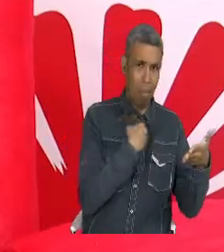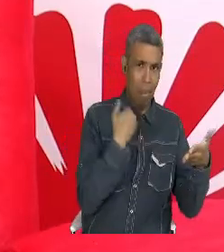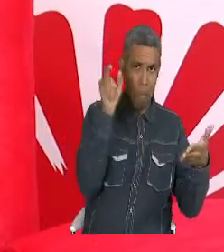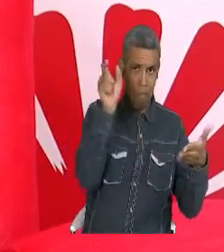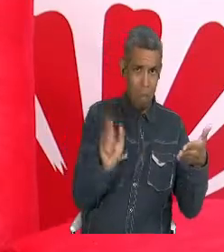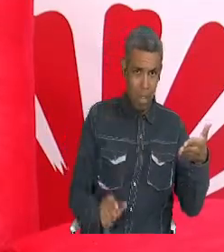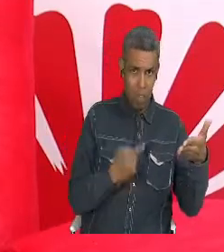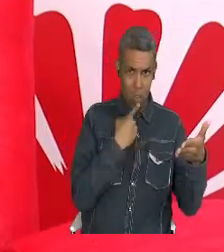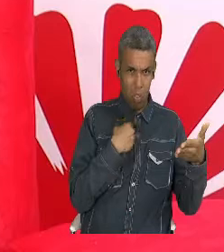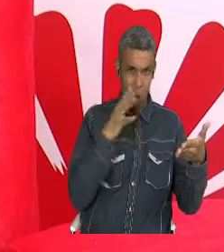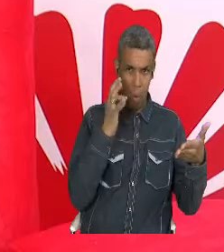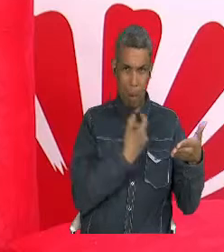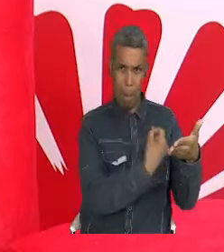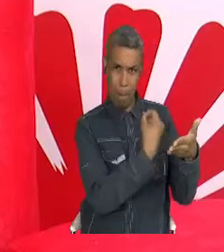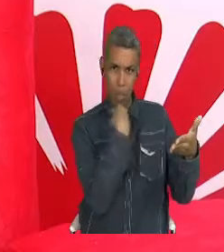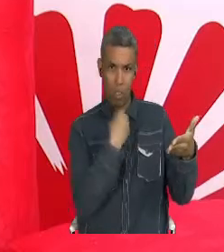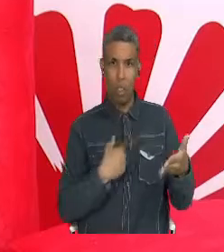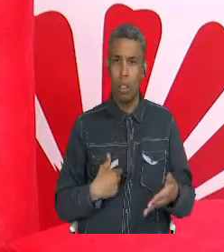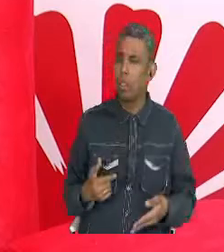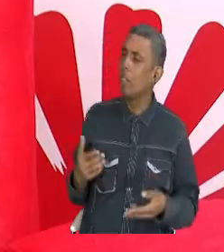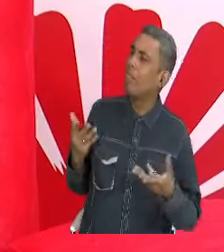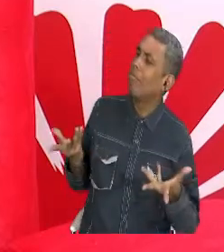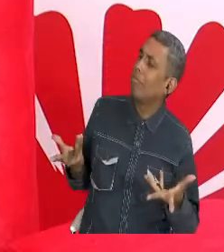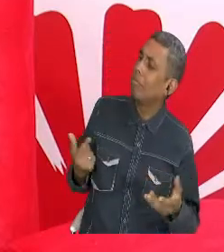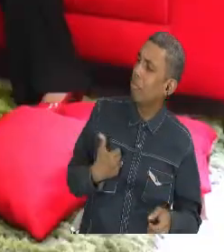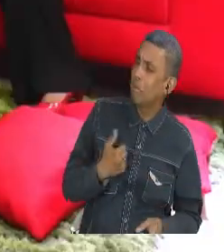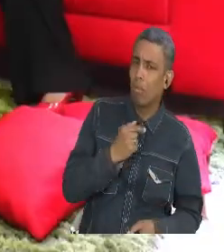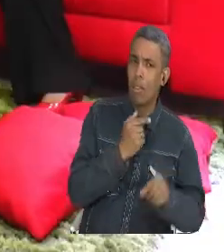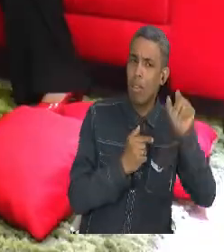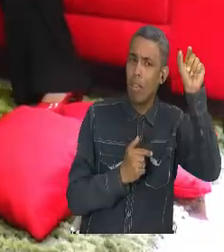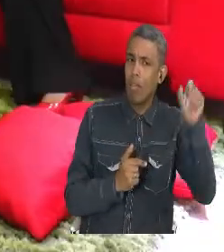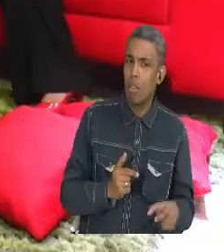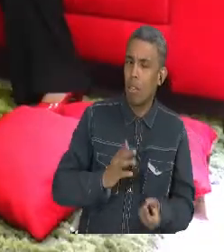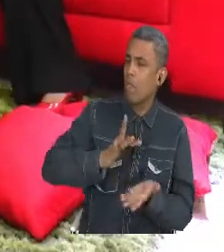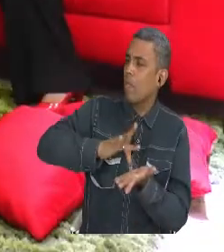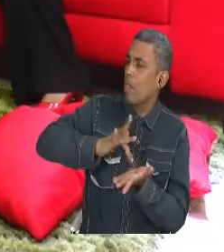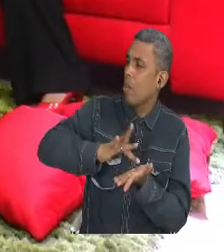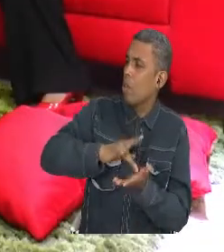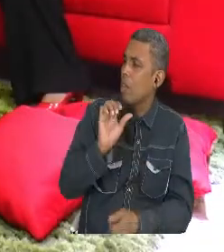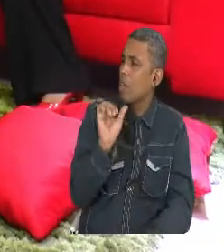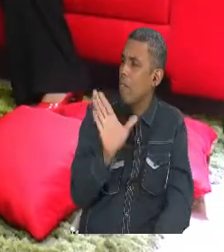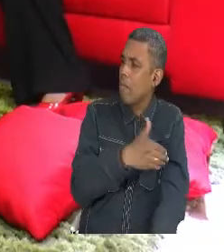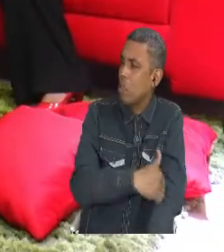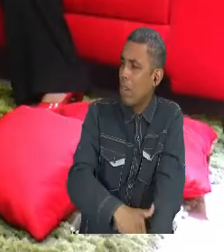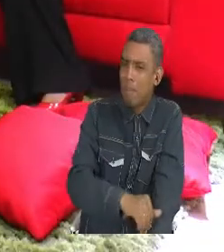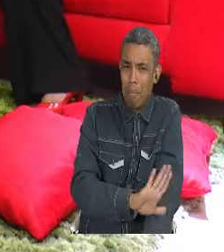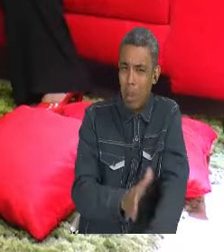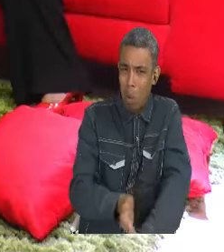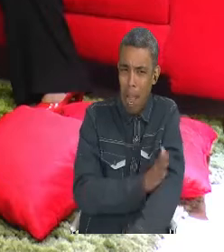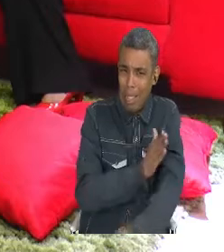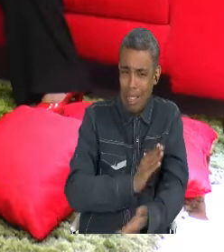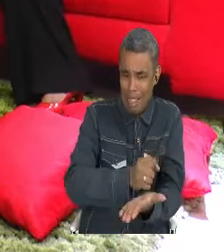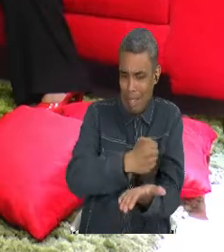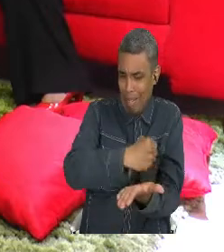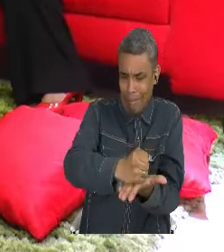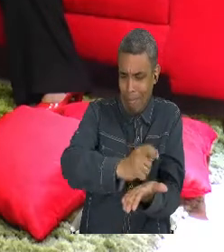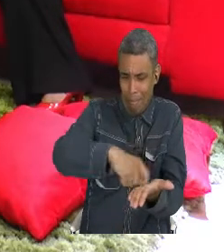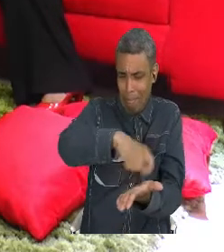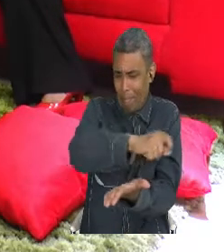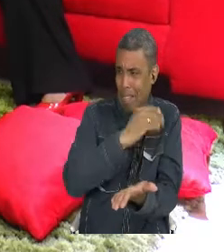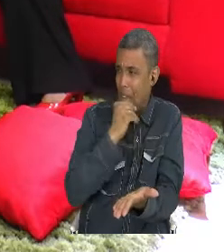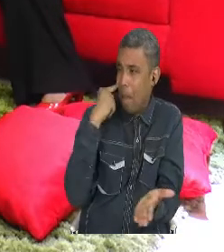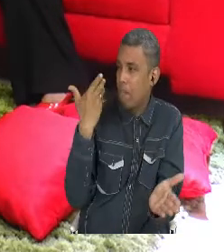letra ni ningún documento con que se lo respalden. ¿Qué debe hacer? Bueno, Jenny, para este